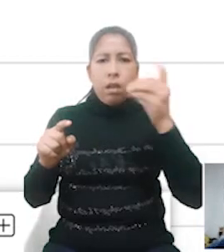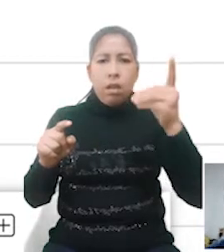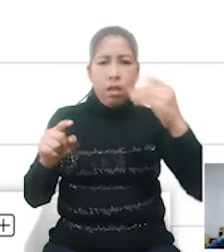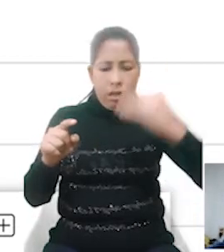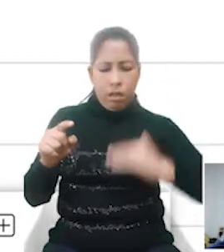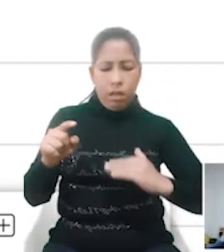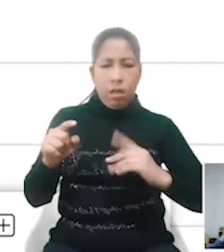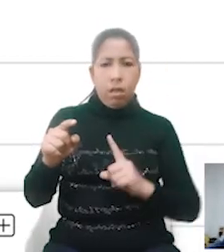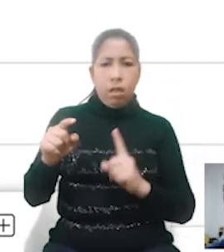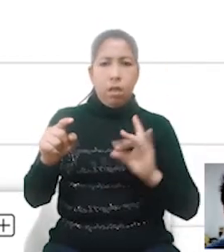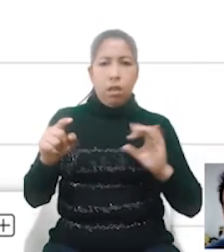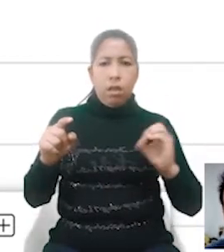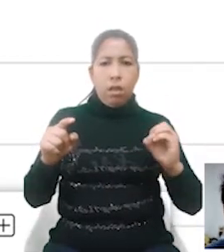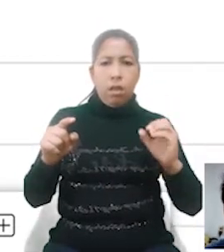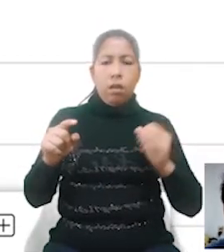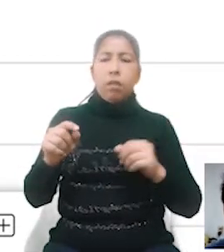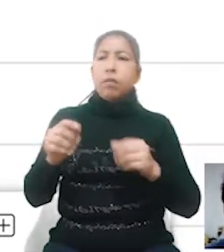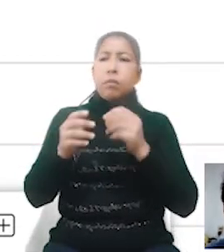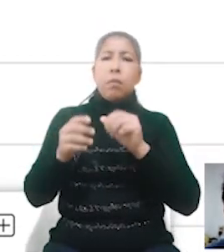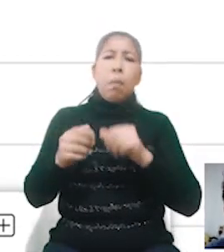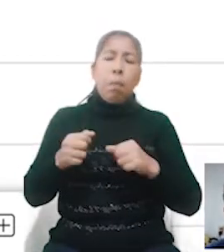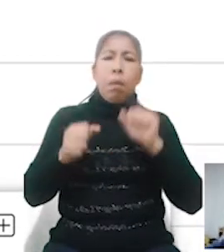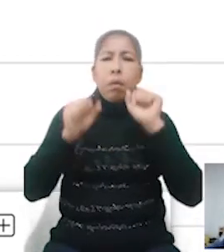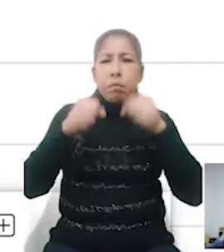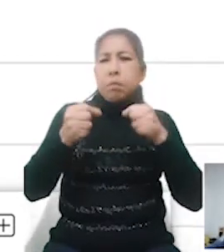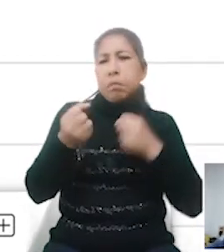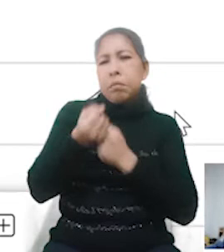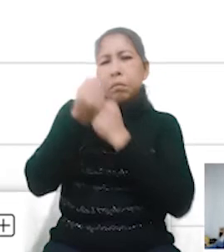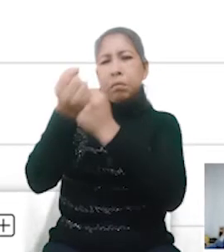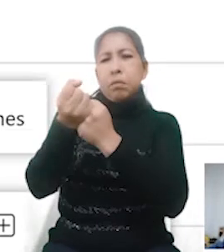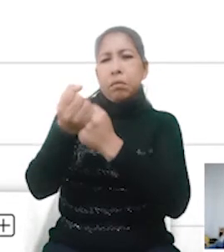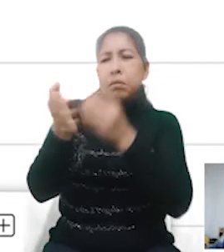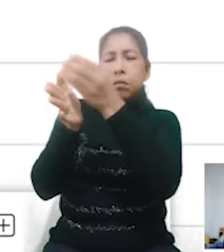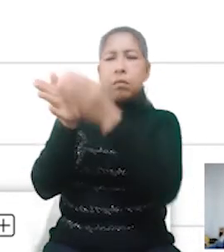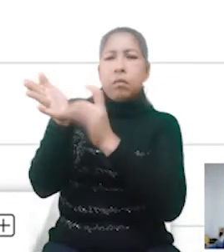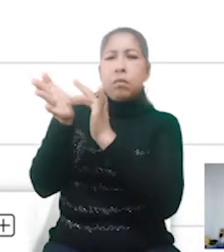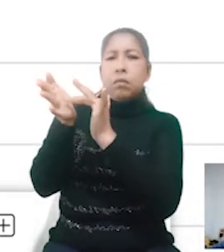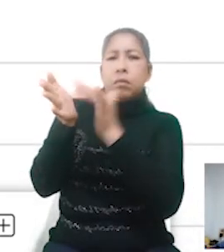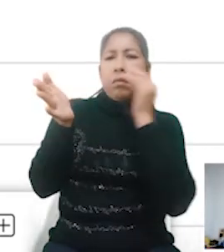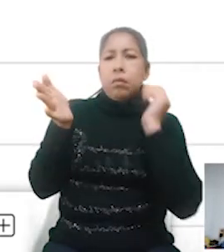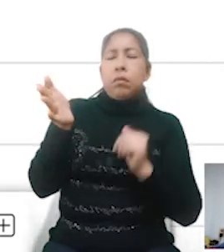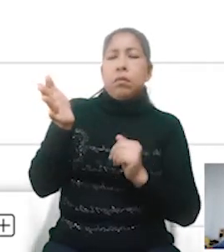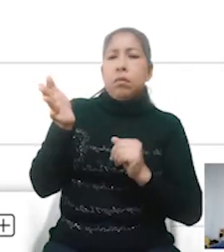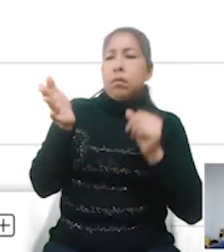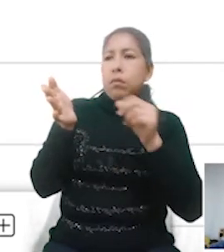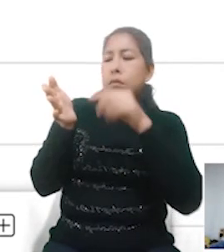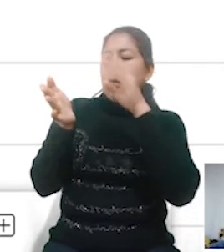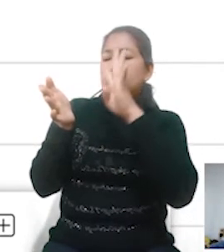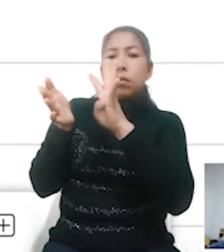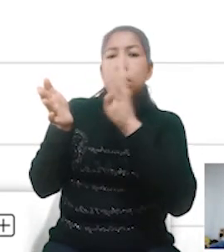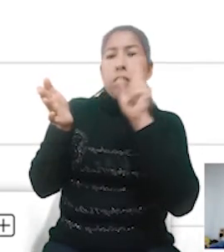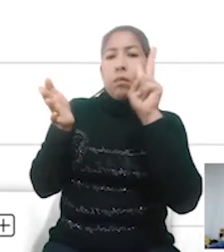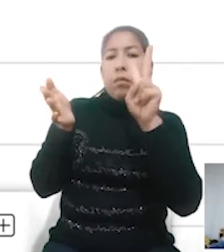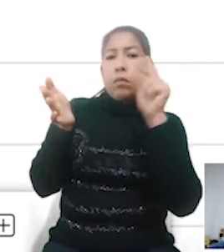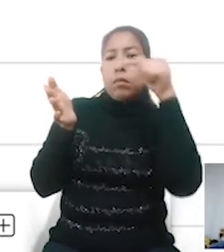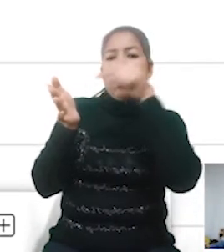sistema radial. Entonces realizamos esta multiplicación. Podemos apoyarnos, como hemos visto en el ejemplo anterior, en nuestra